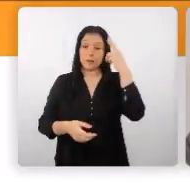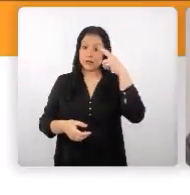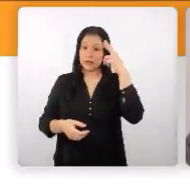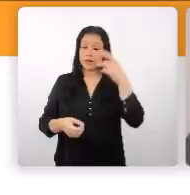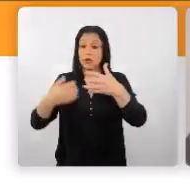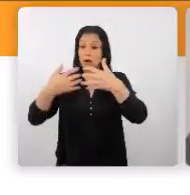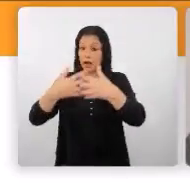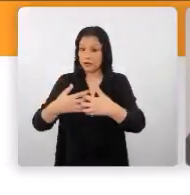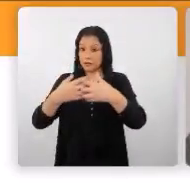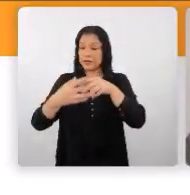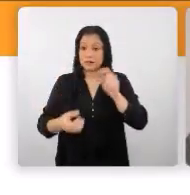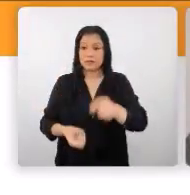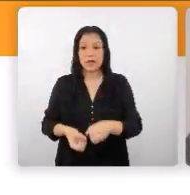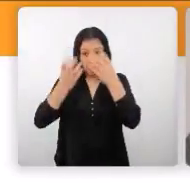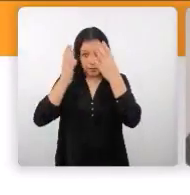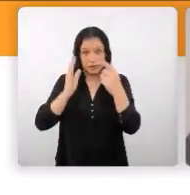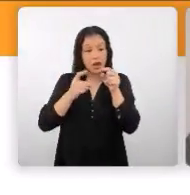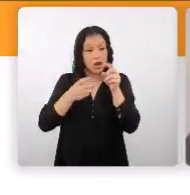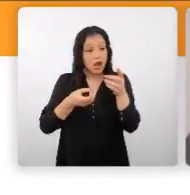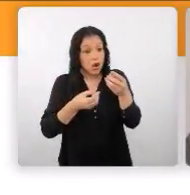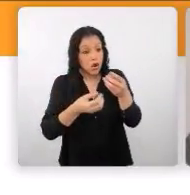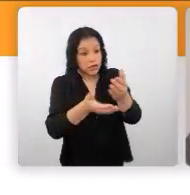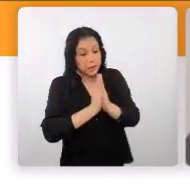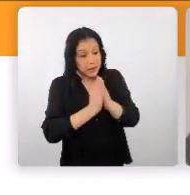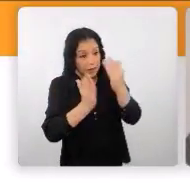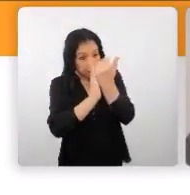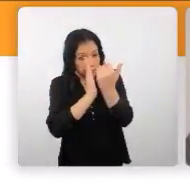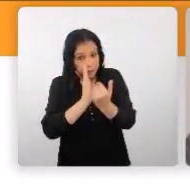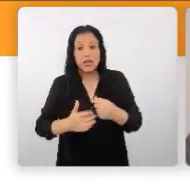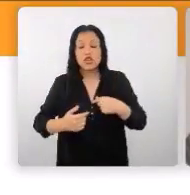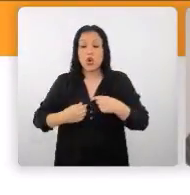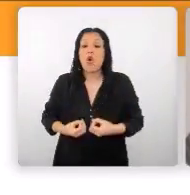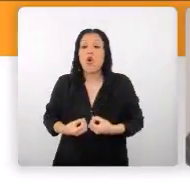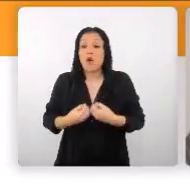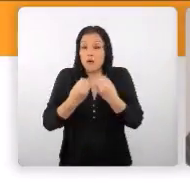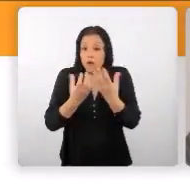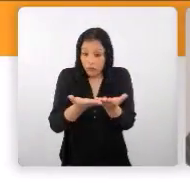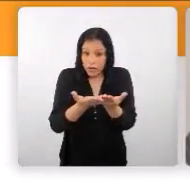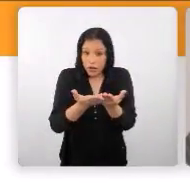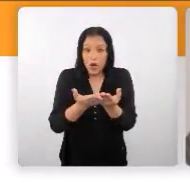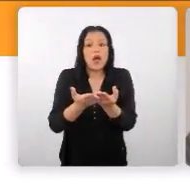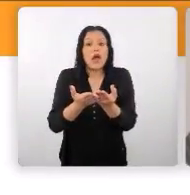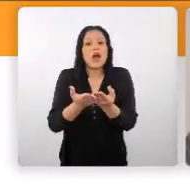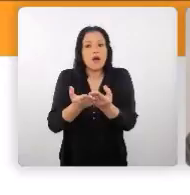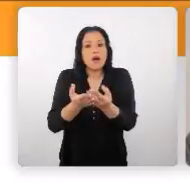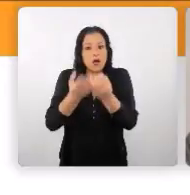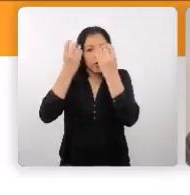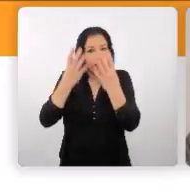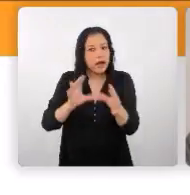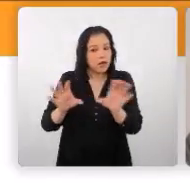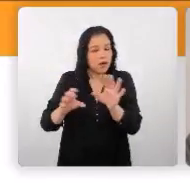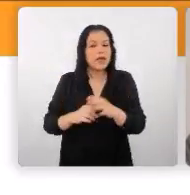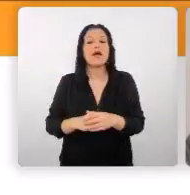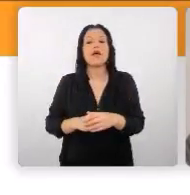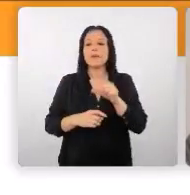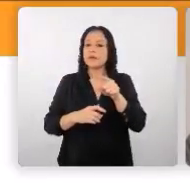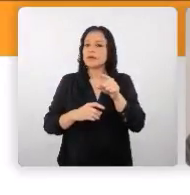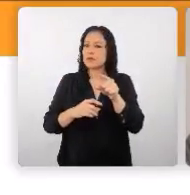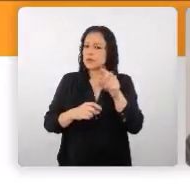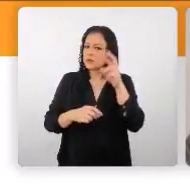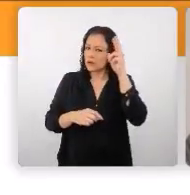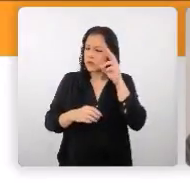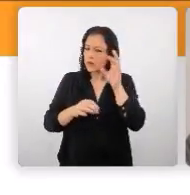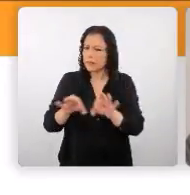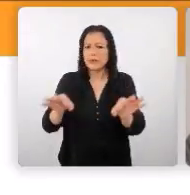deben cumplir cabalmente con el servicio que se ha ofrecido, ¿no? En este sentido, es importante que antes